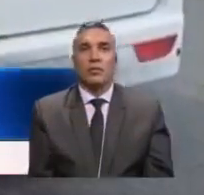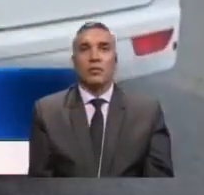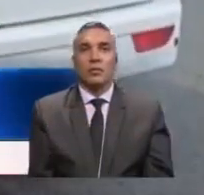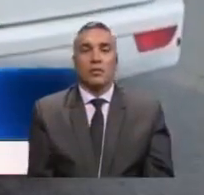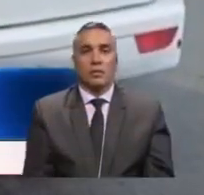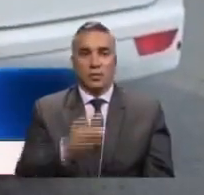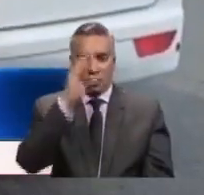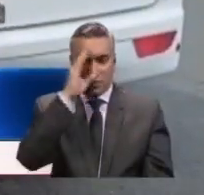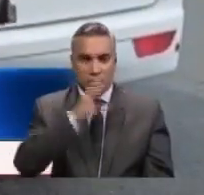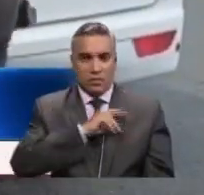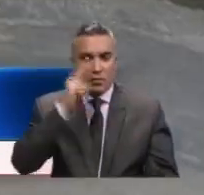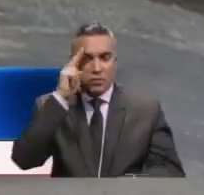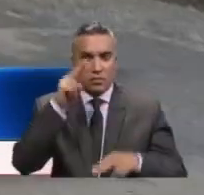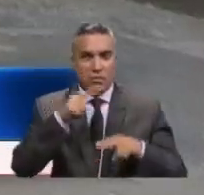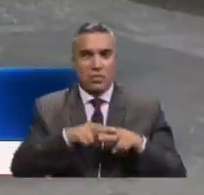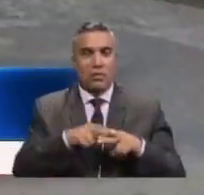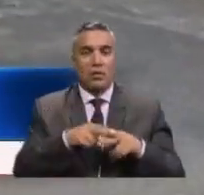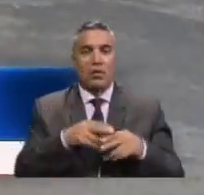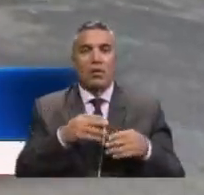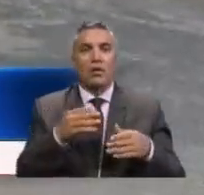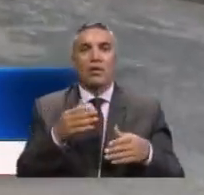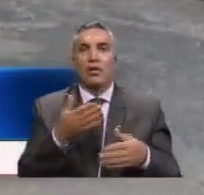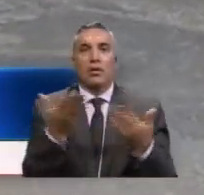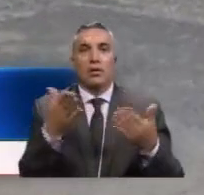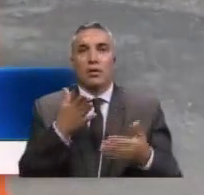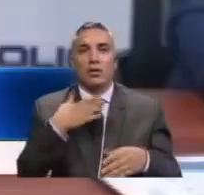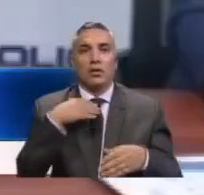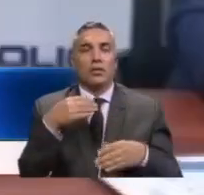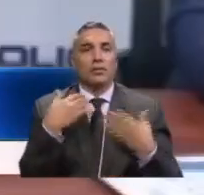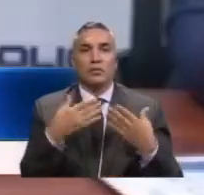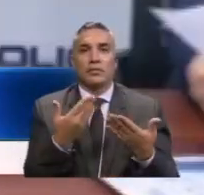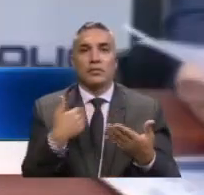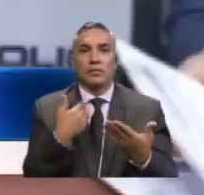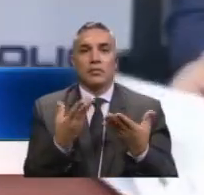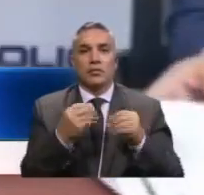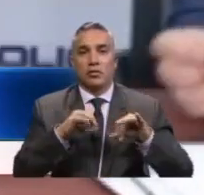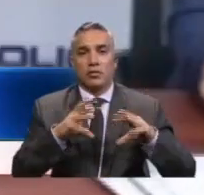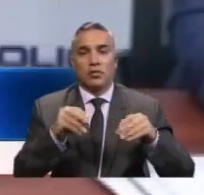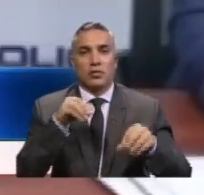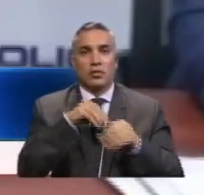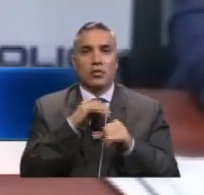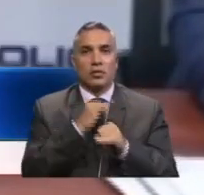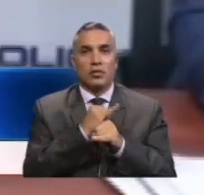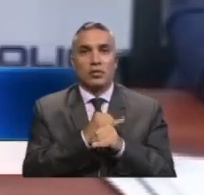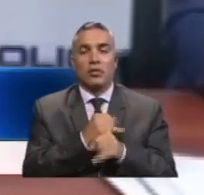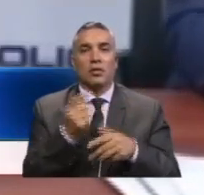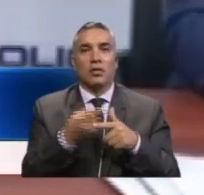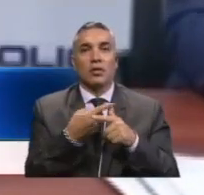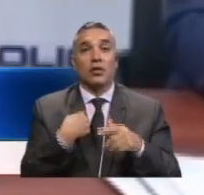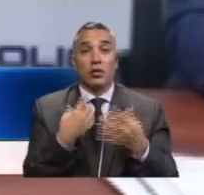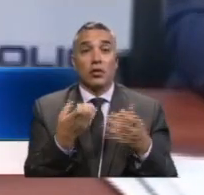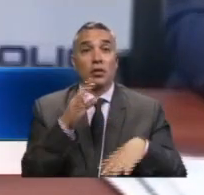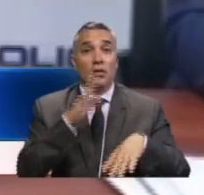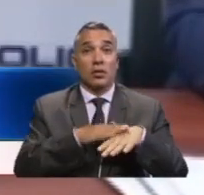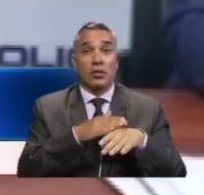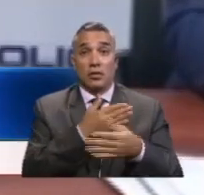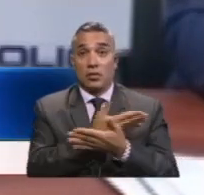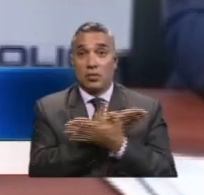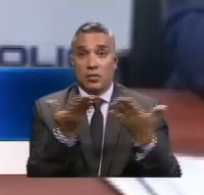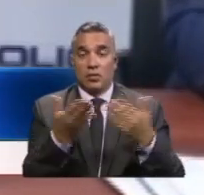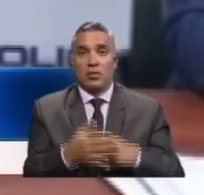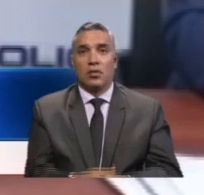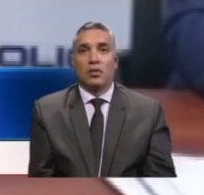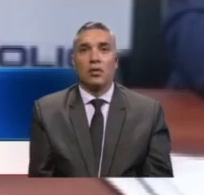Nacional. En cada caso que se ha presentado, ha existido la defensa institucional, y aquí quiero hacer un llamado y agradecimiento